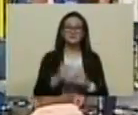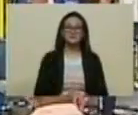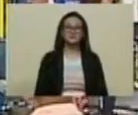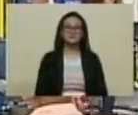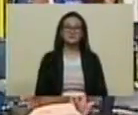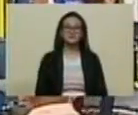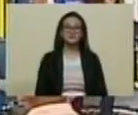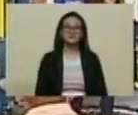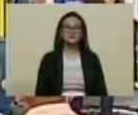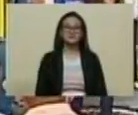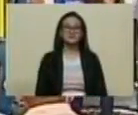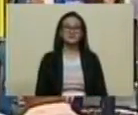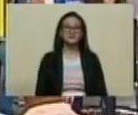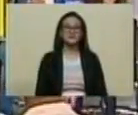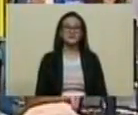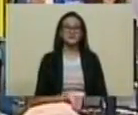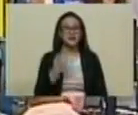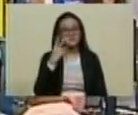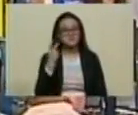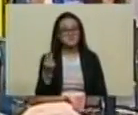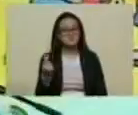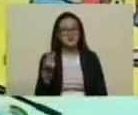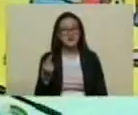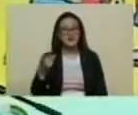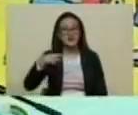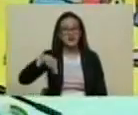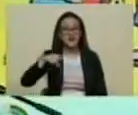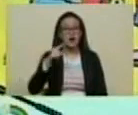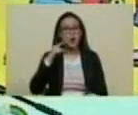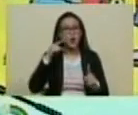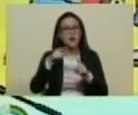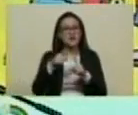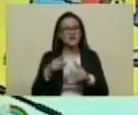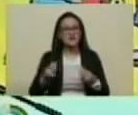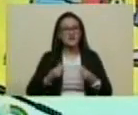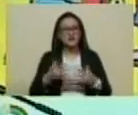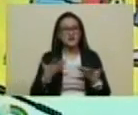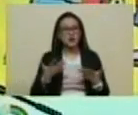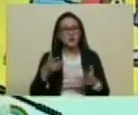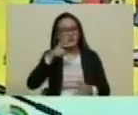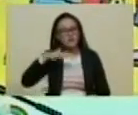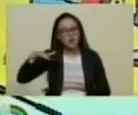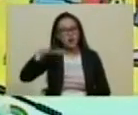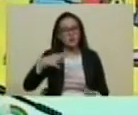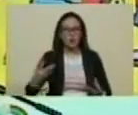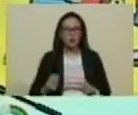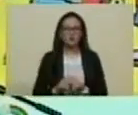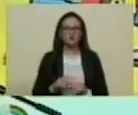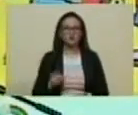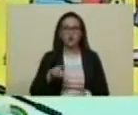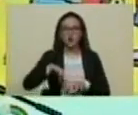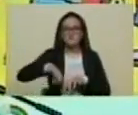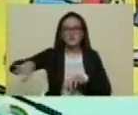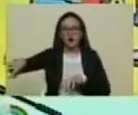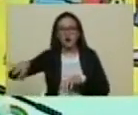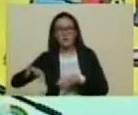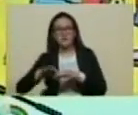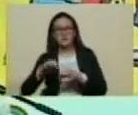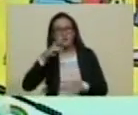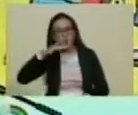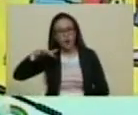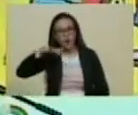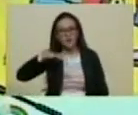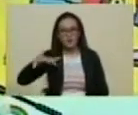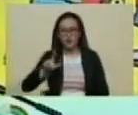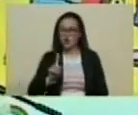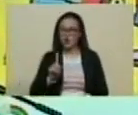Vencir. Pila, compadre. El objetivo de mi vida es estar con el pueblo. No que me aíslen del pueblo. Ni